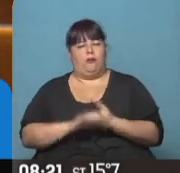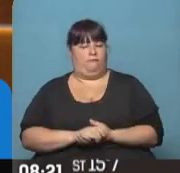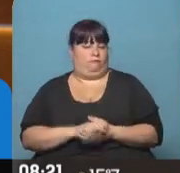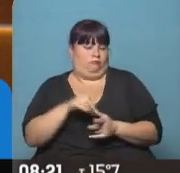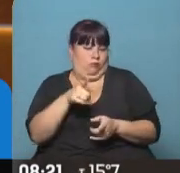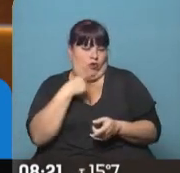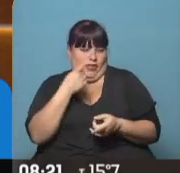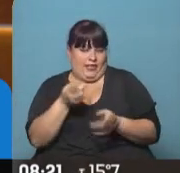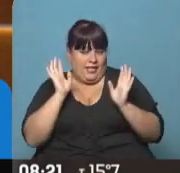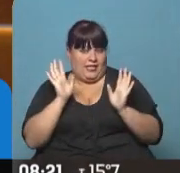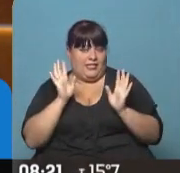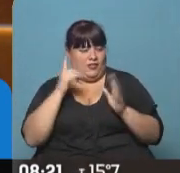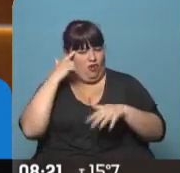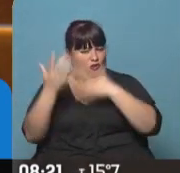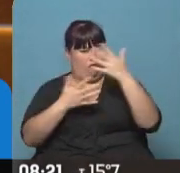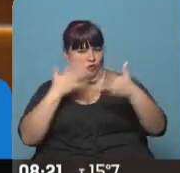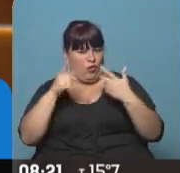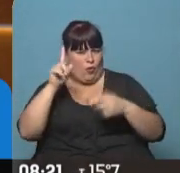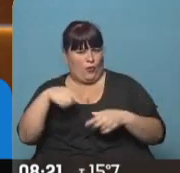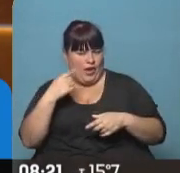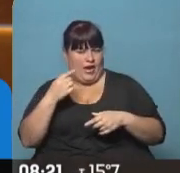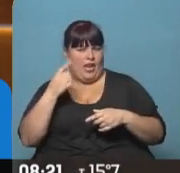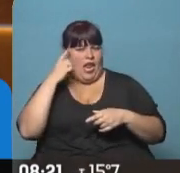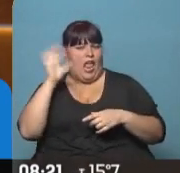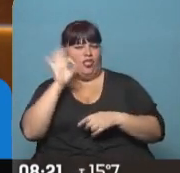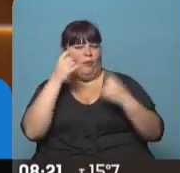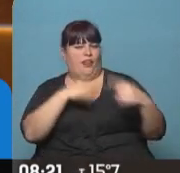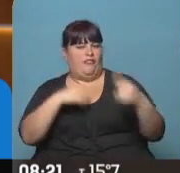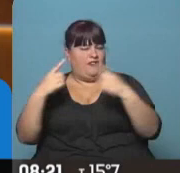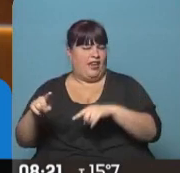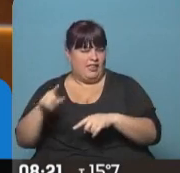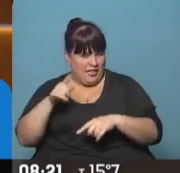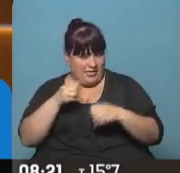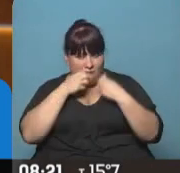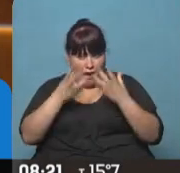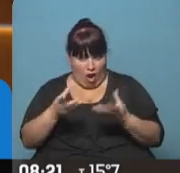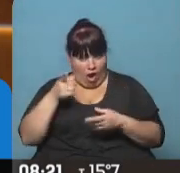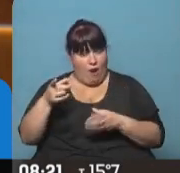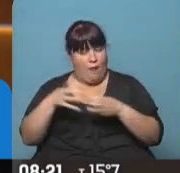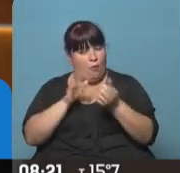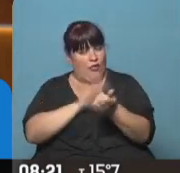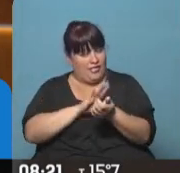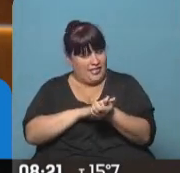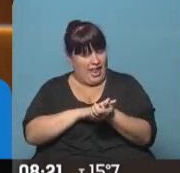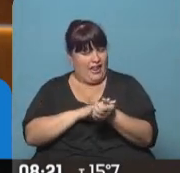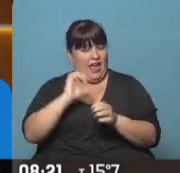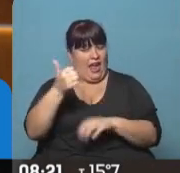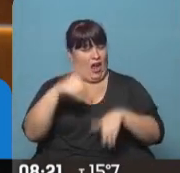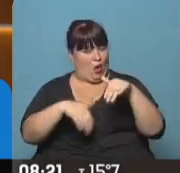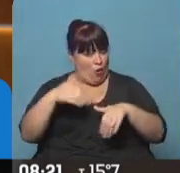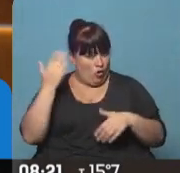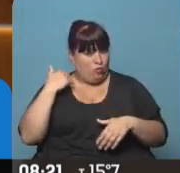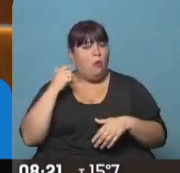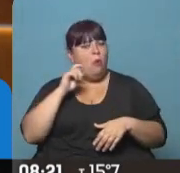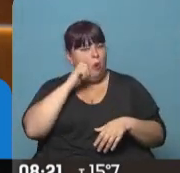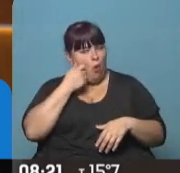por lo que usted está señalando, esa confusión que genera, las posturas disímiles que tiene, ¿eso benefició al Frente de Izquierda en las últimas elecciones? Porque han